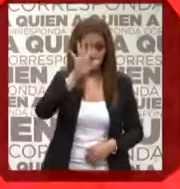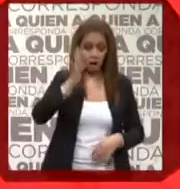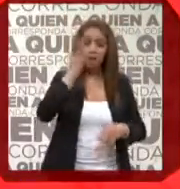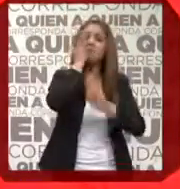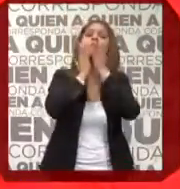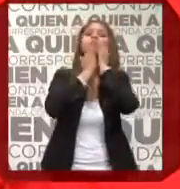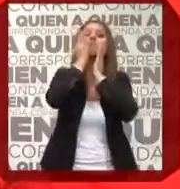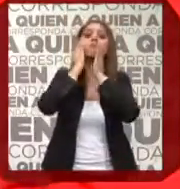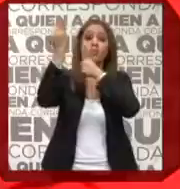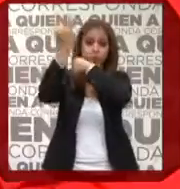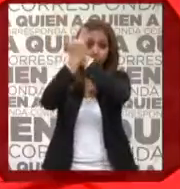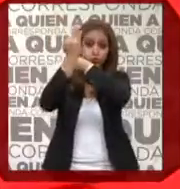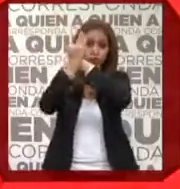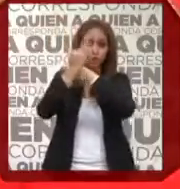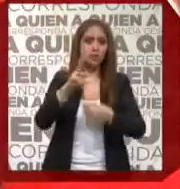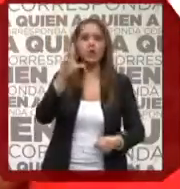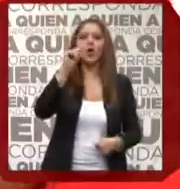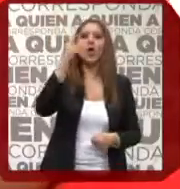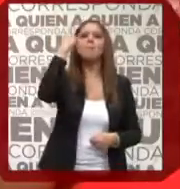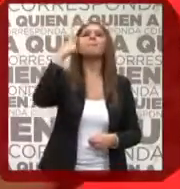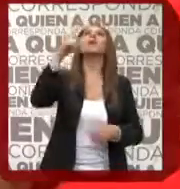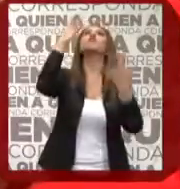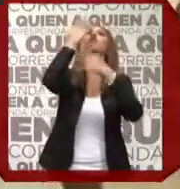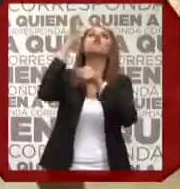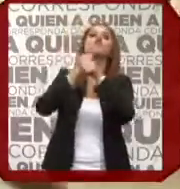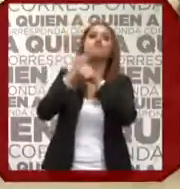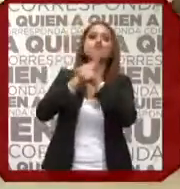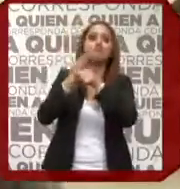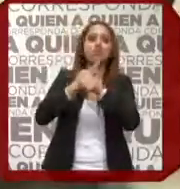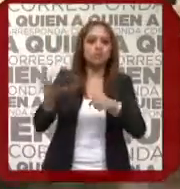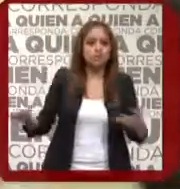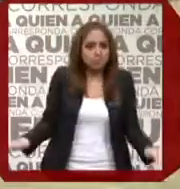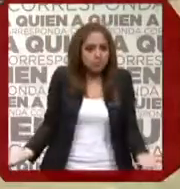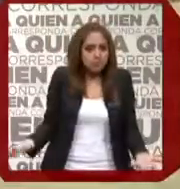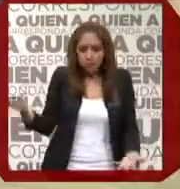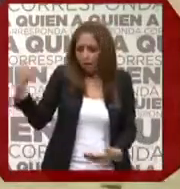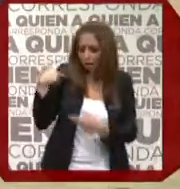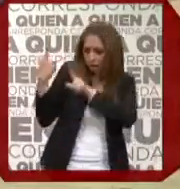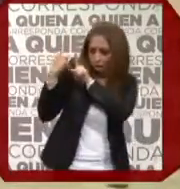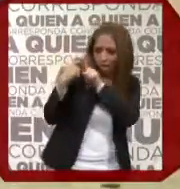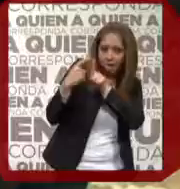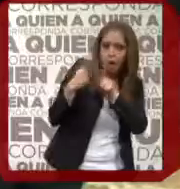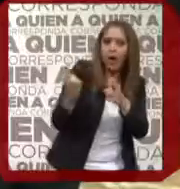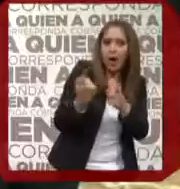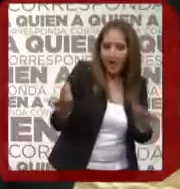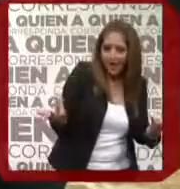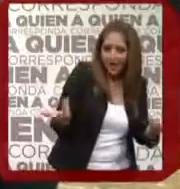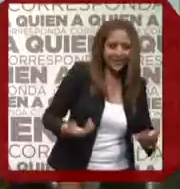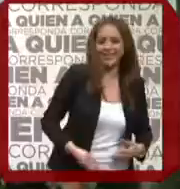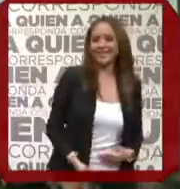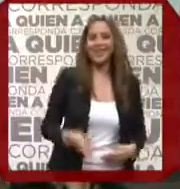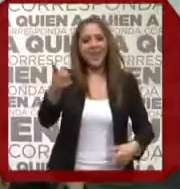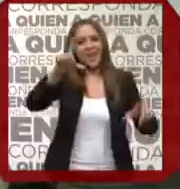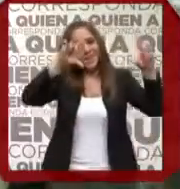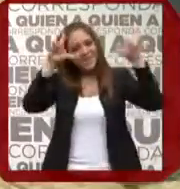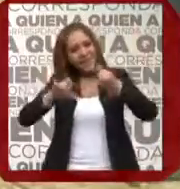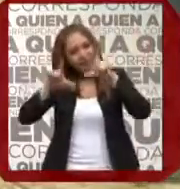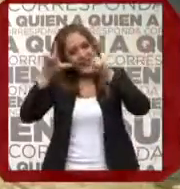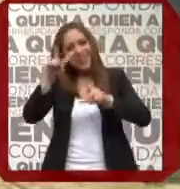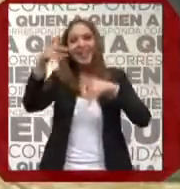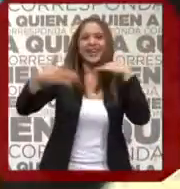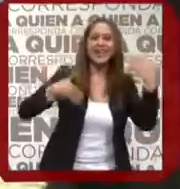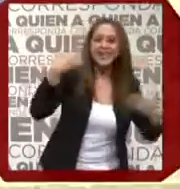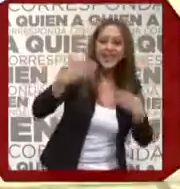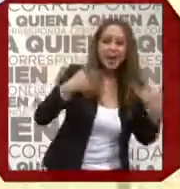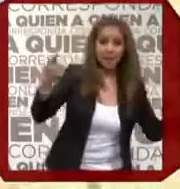para yo ponerme más morena. ¿Y yo qué? Ya ni la burla perdonan. Bueno, entre fotos, convivencias, los